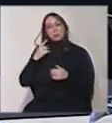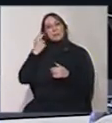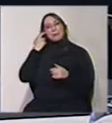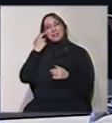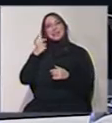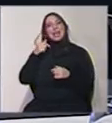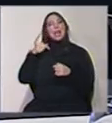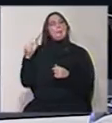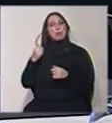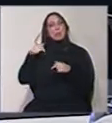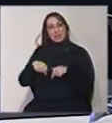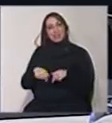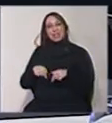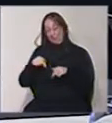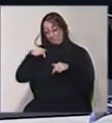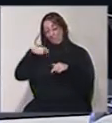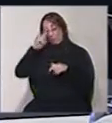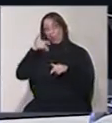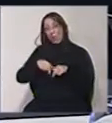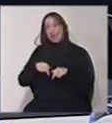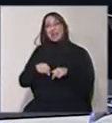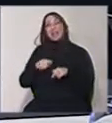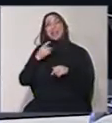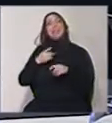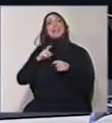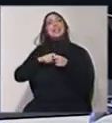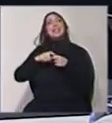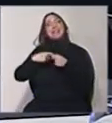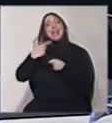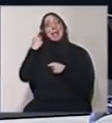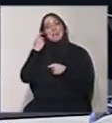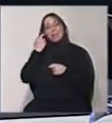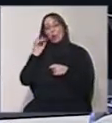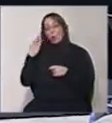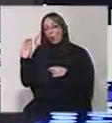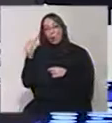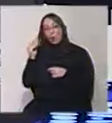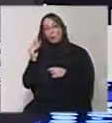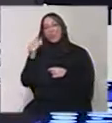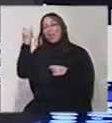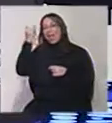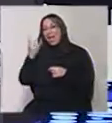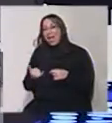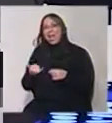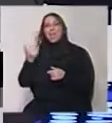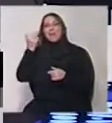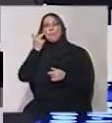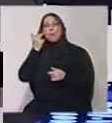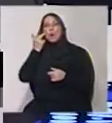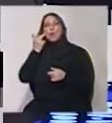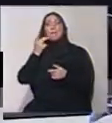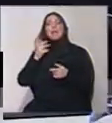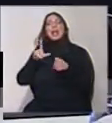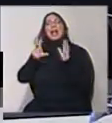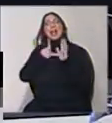en este país. Experiencias, iniciativas de los sindicatos donde jóvenes que tenían problemas de conflicto con la